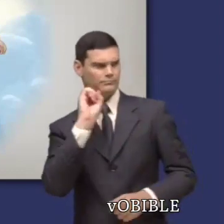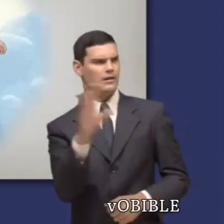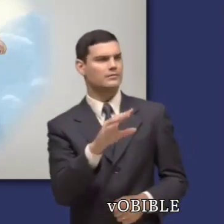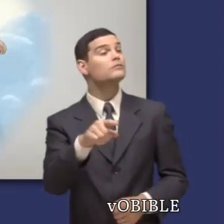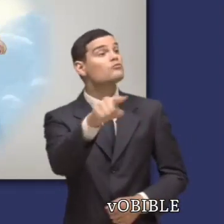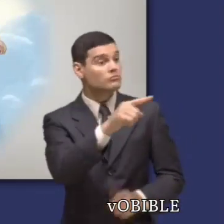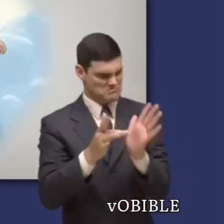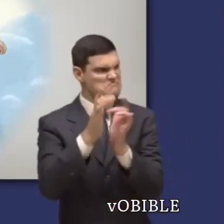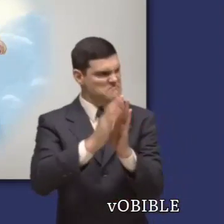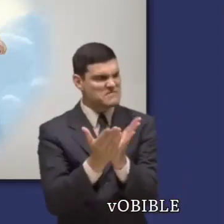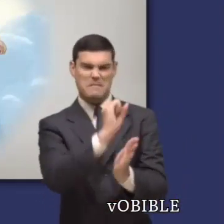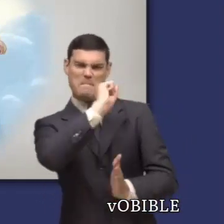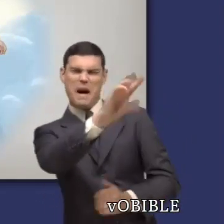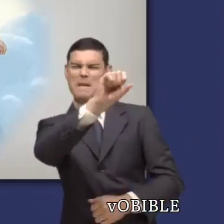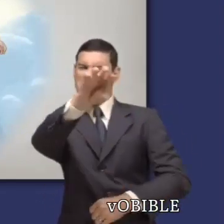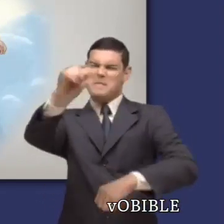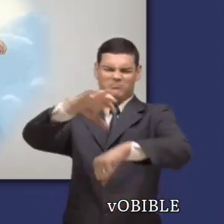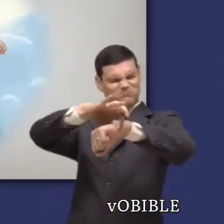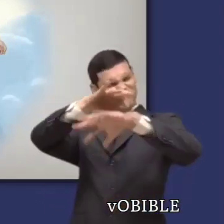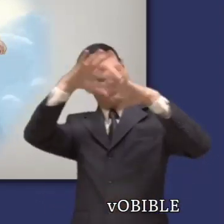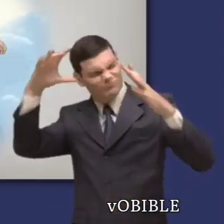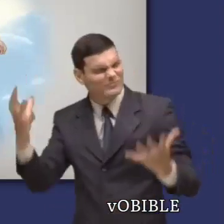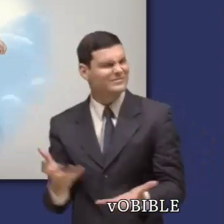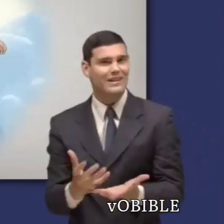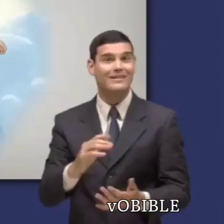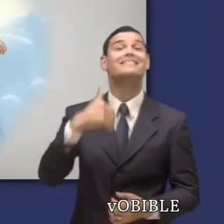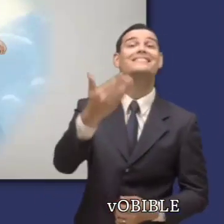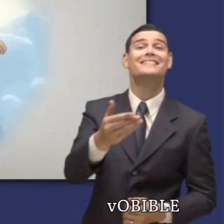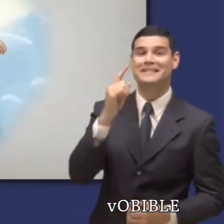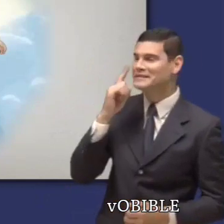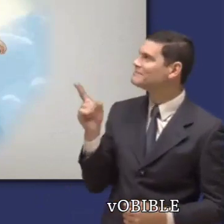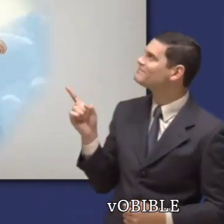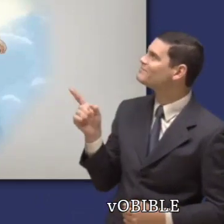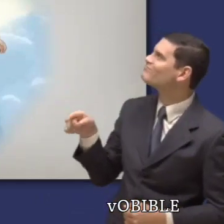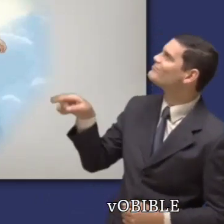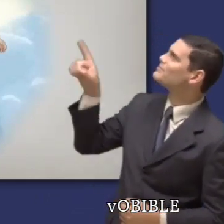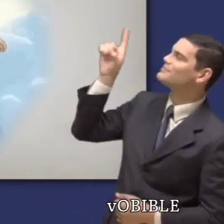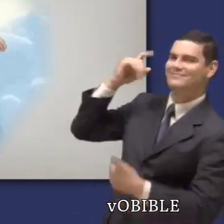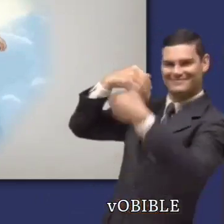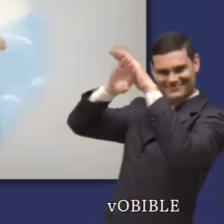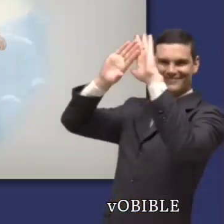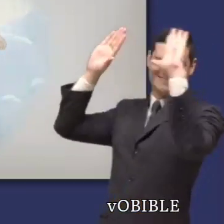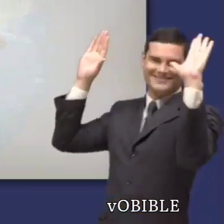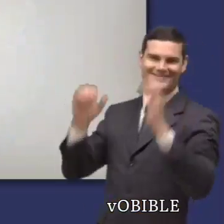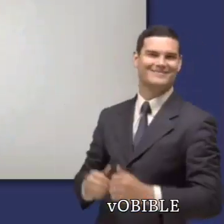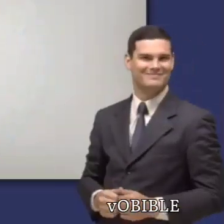que serán testigos de él hasta la parte más lejana de la tierra. Y luego, asciende al cielo.